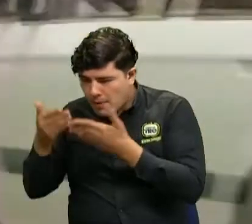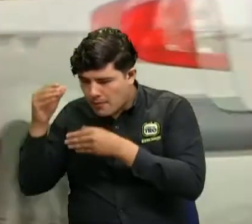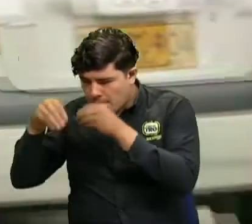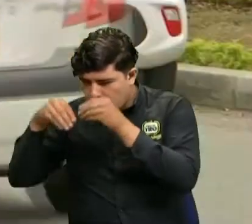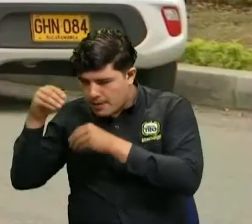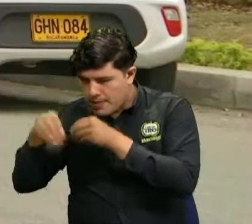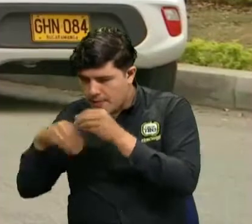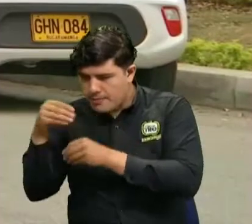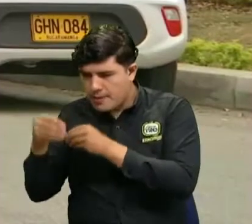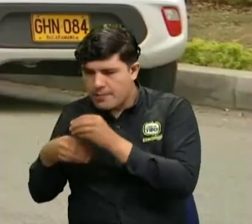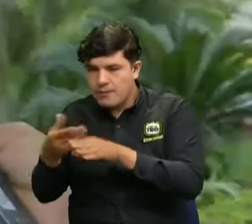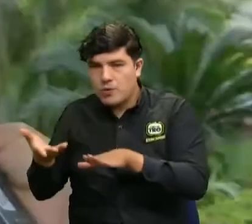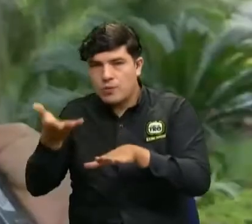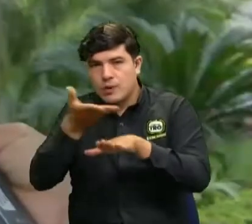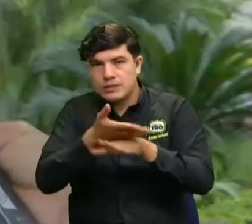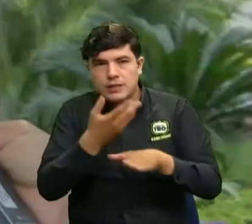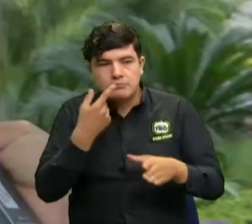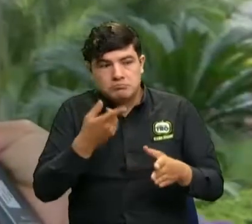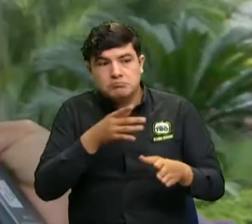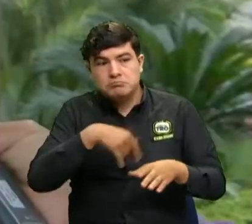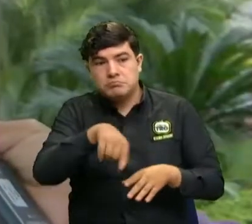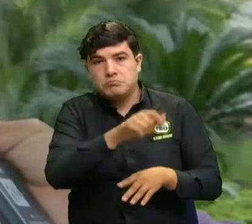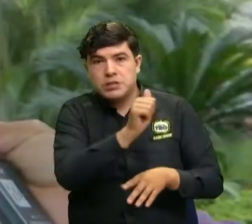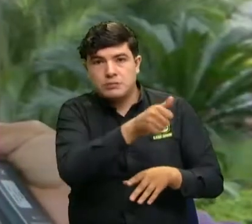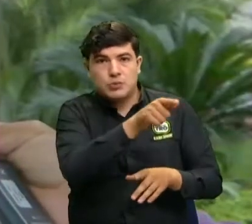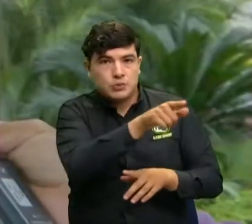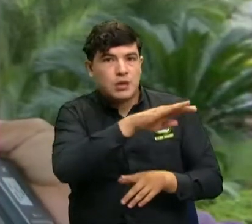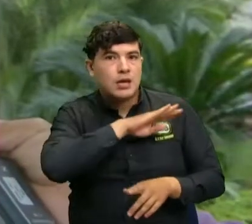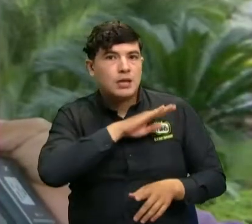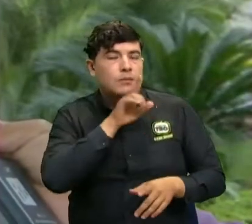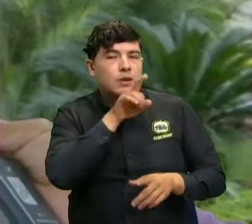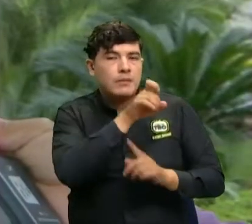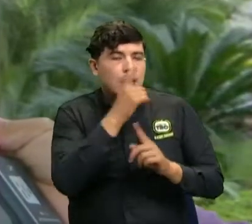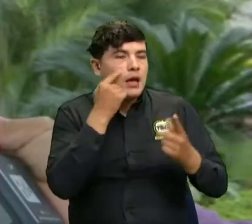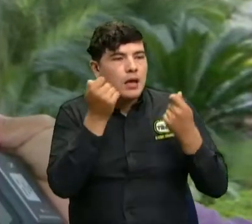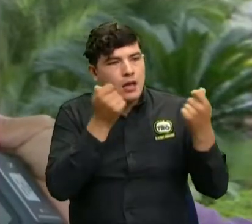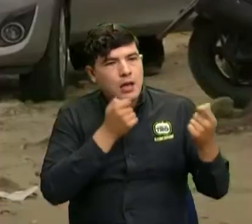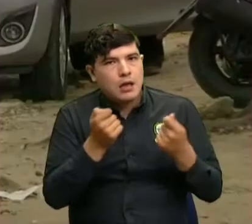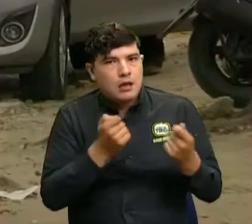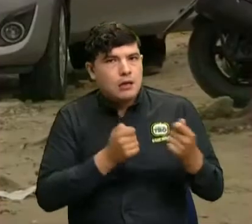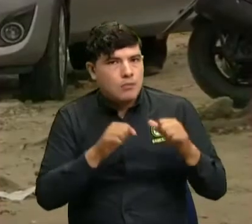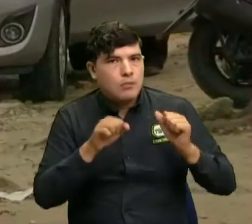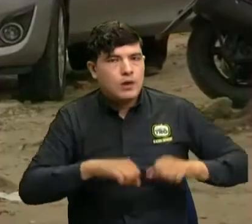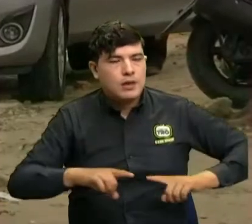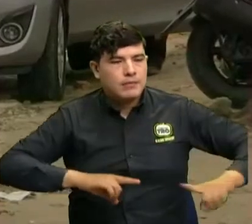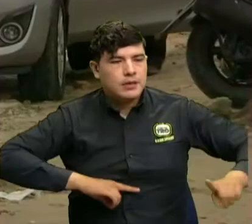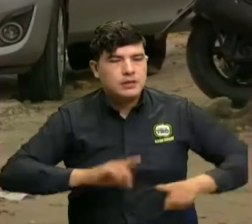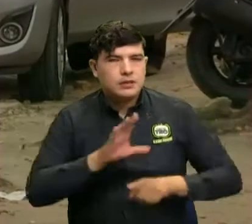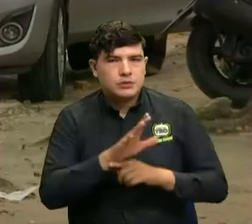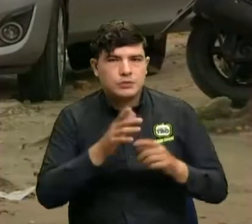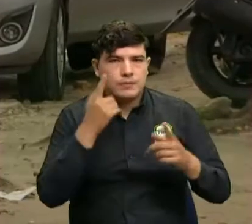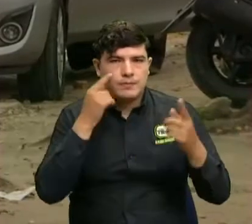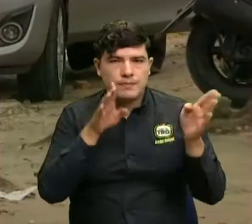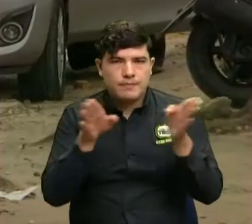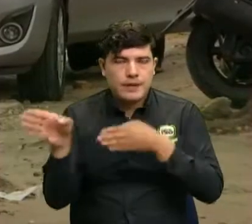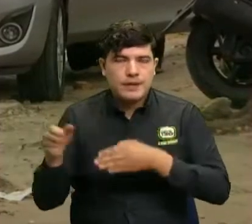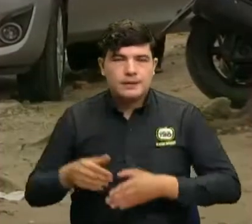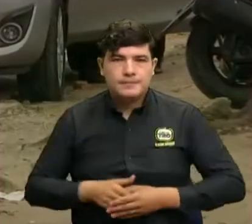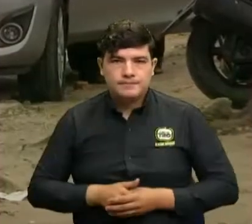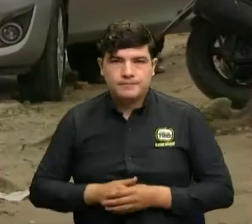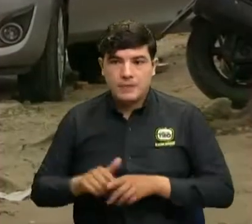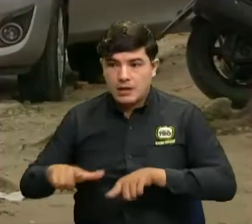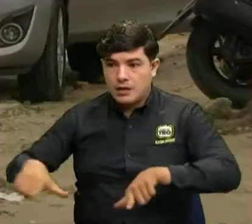particular, es que estas sean manejadas por la Administración sin ningún costo adicional. Básicamente, con el regreso de las